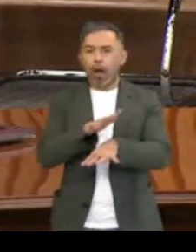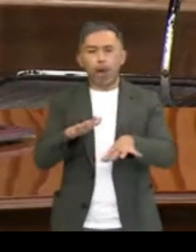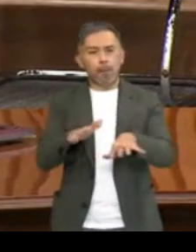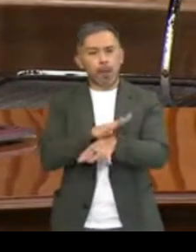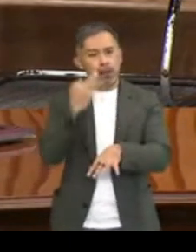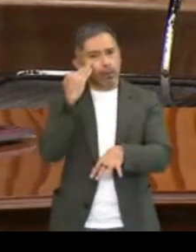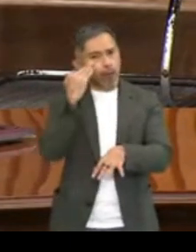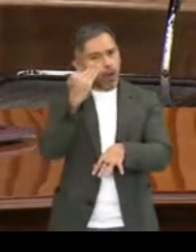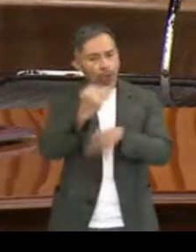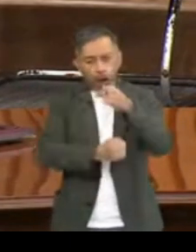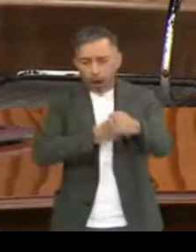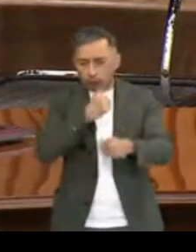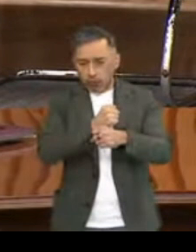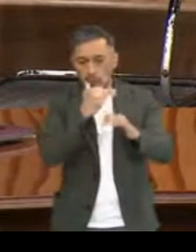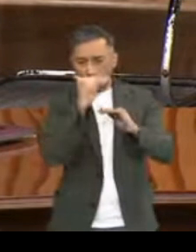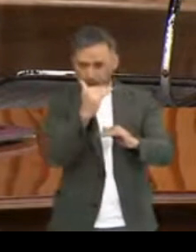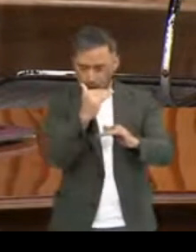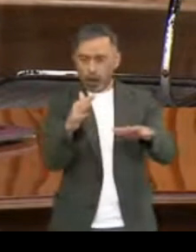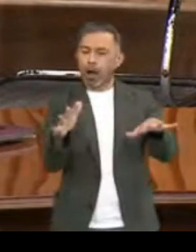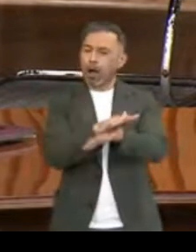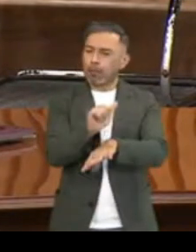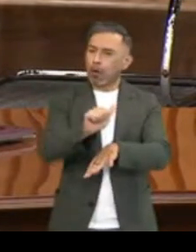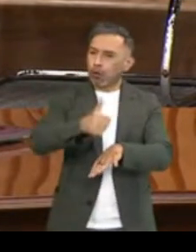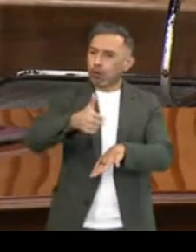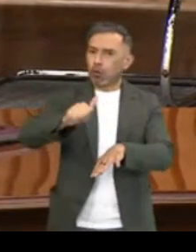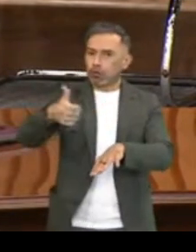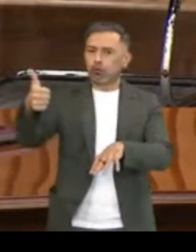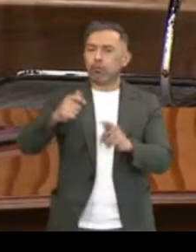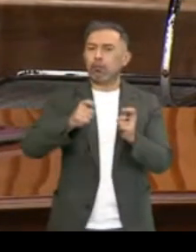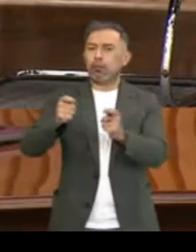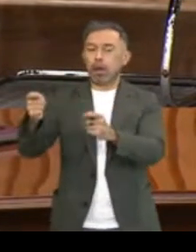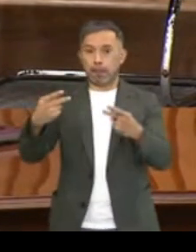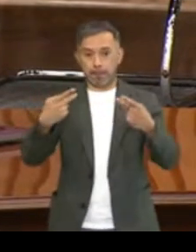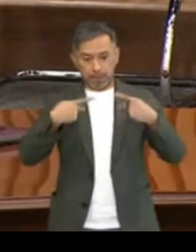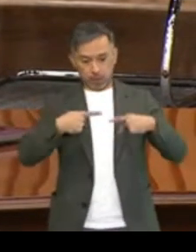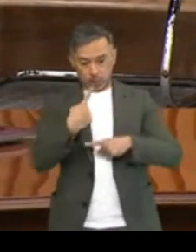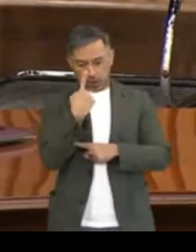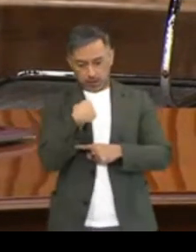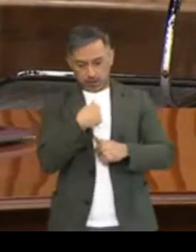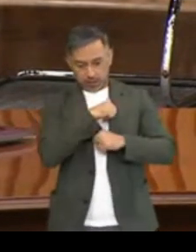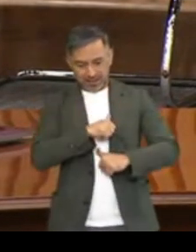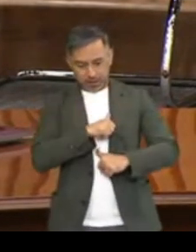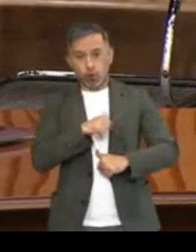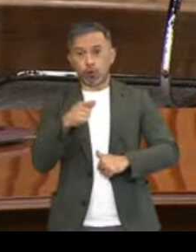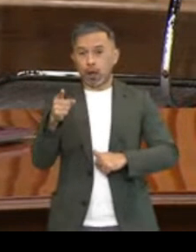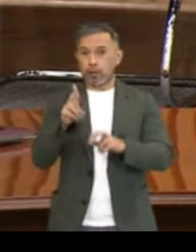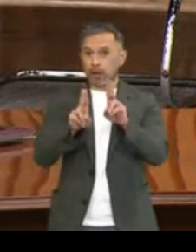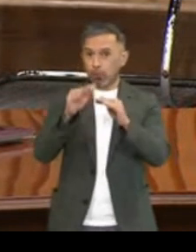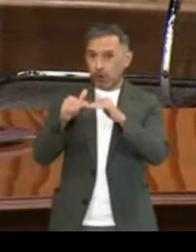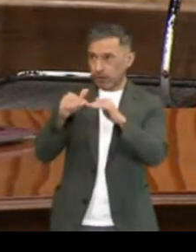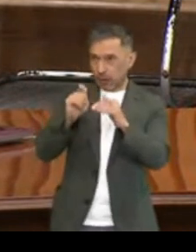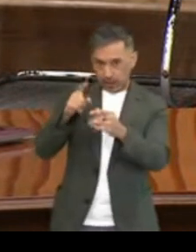las funciones de las personas. Las personas no son el cargo, la democracia no son ustedes. A